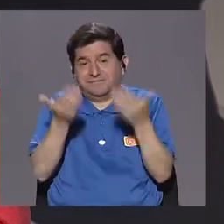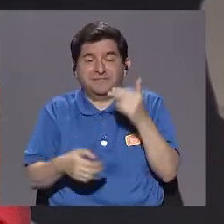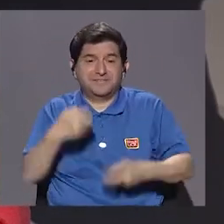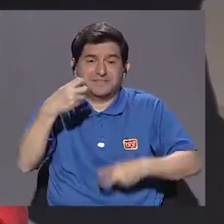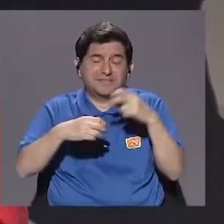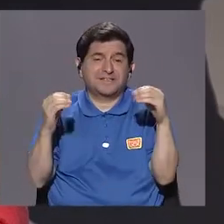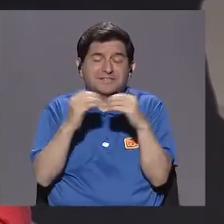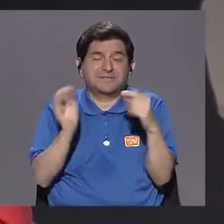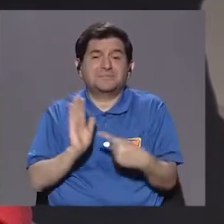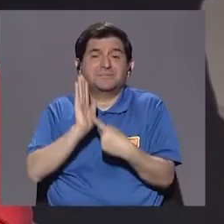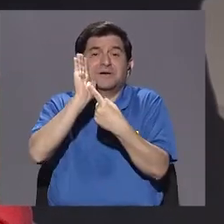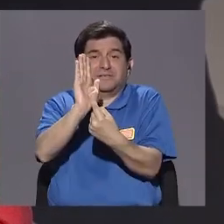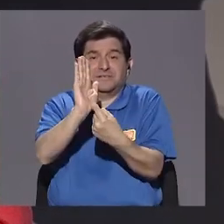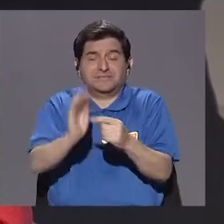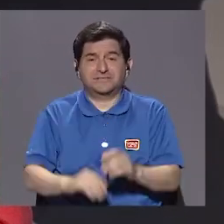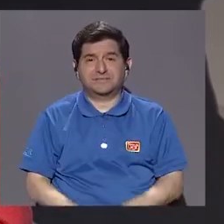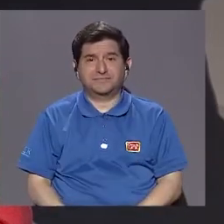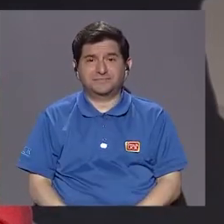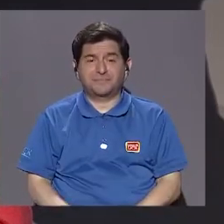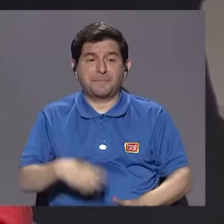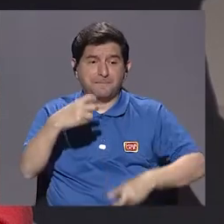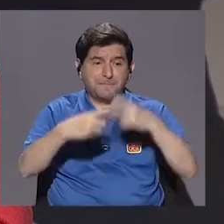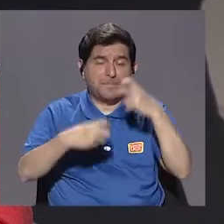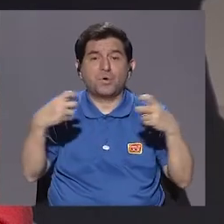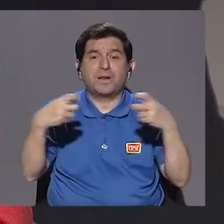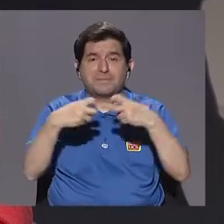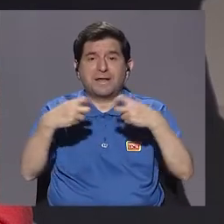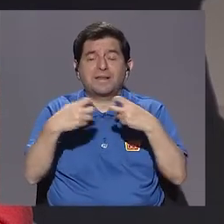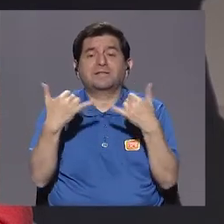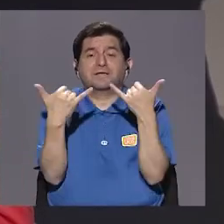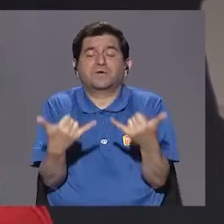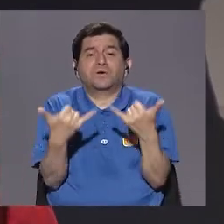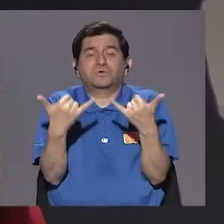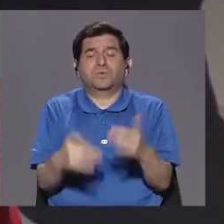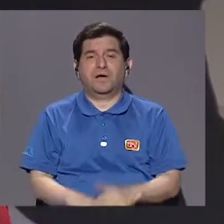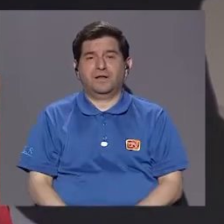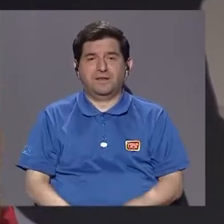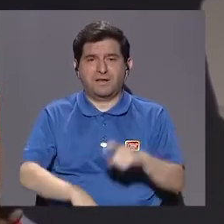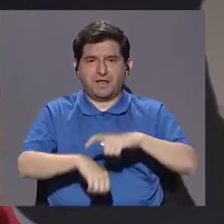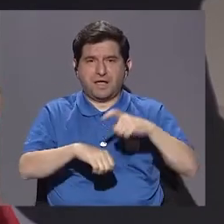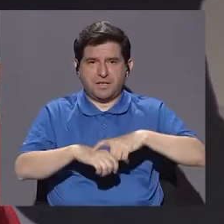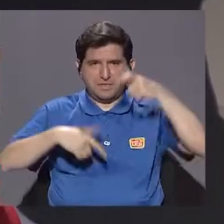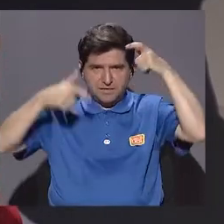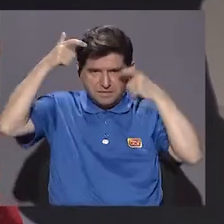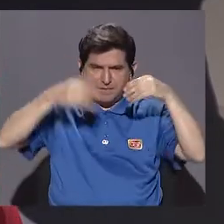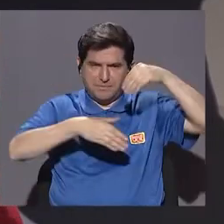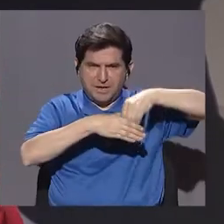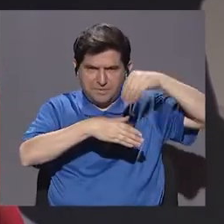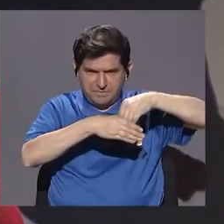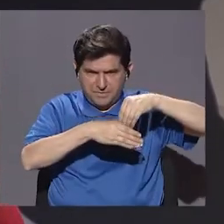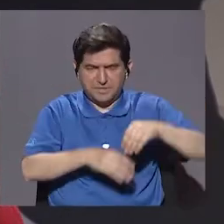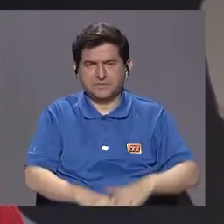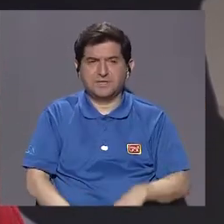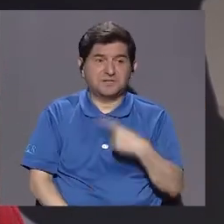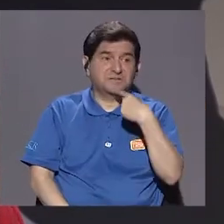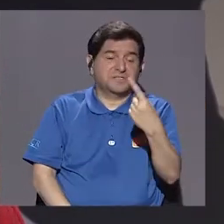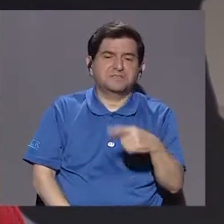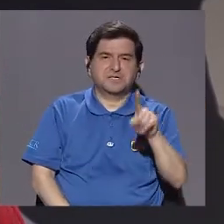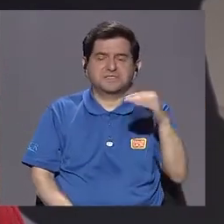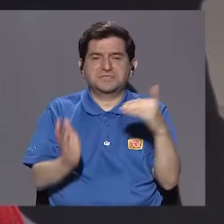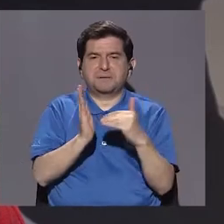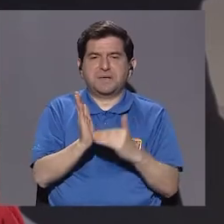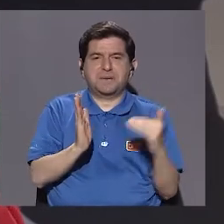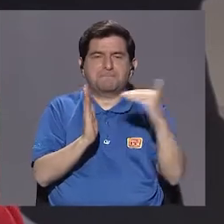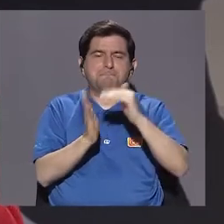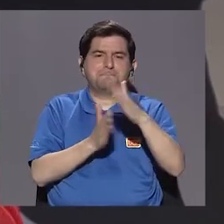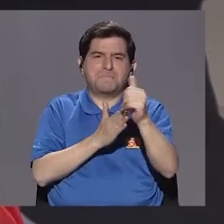más manifiesta es el problema eléctrico hoy en época de chávez se invirtieron se dijo que se iban a invertir 100 mil millones